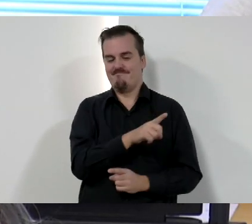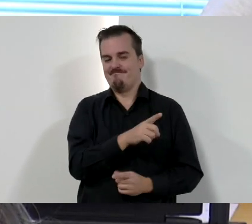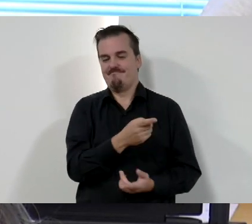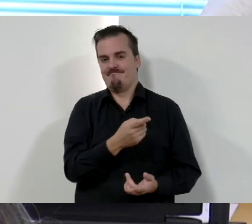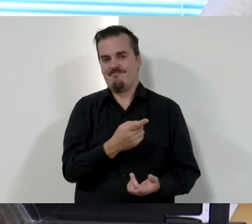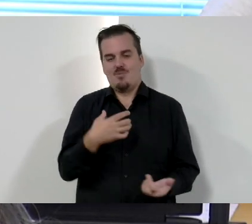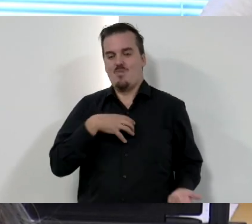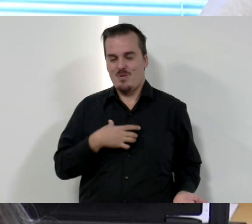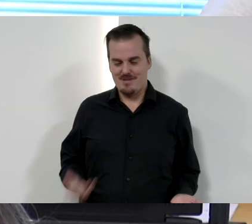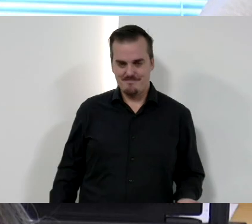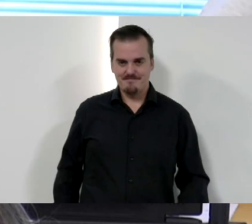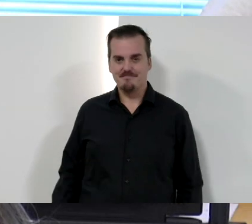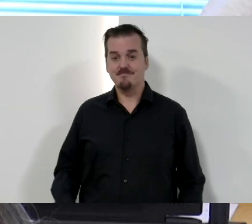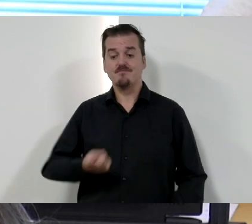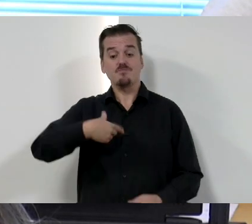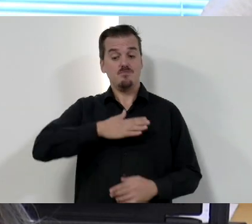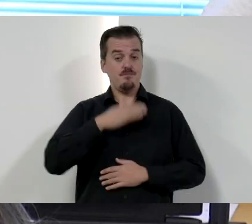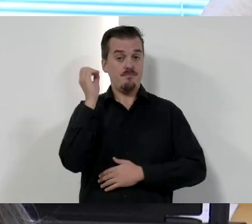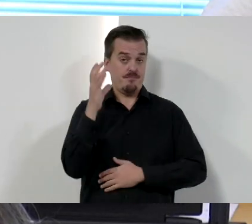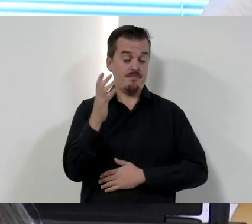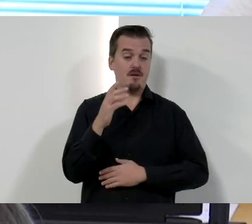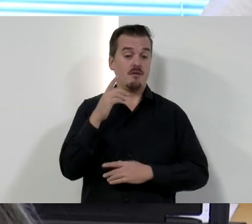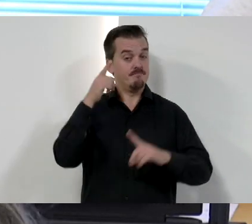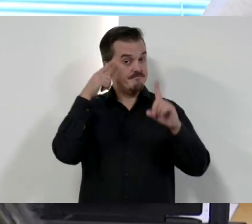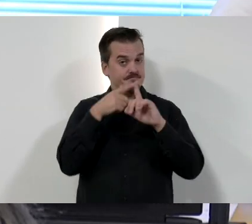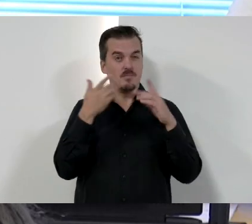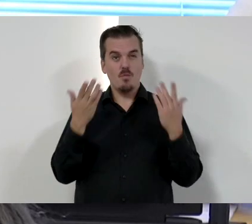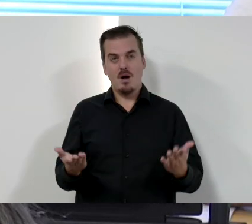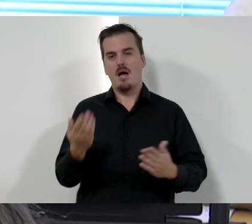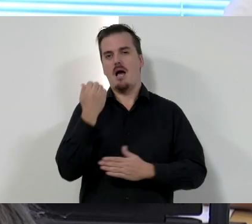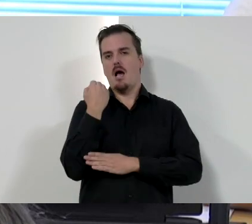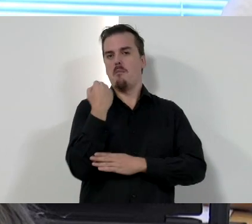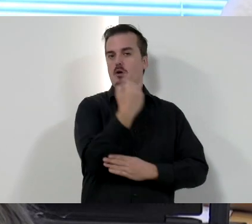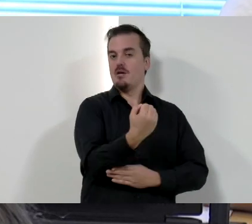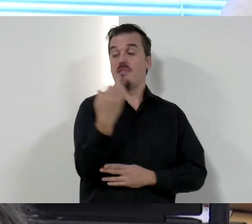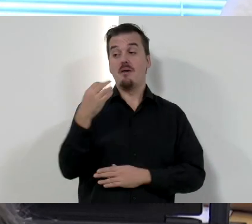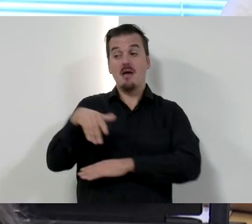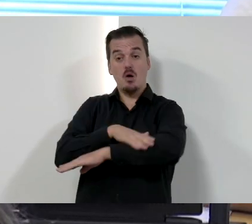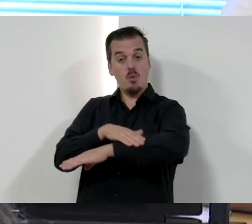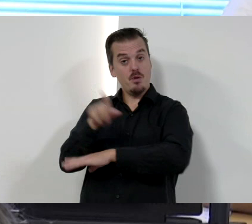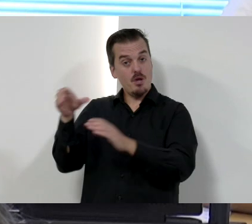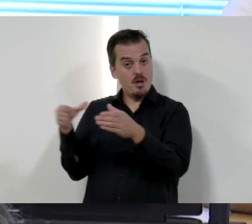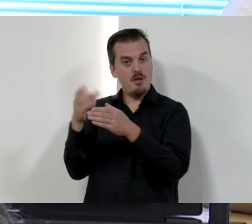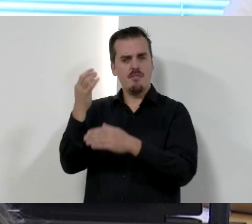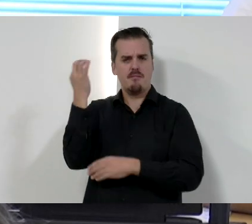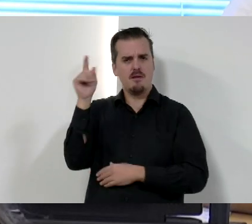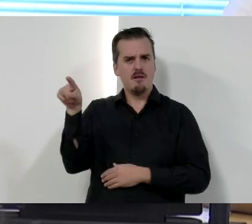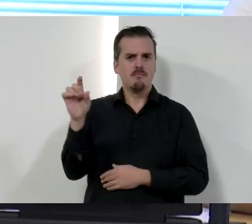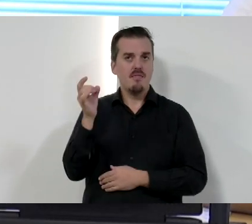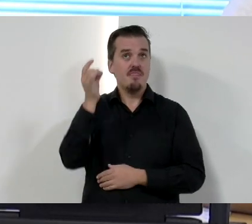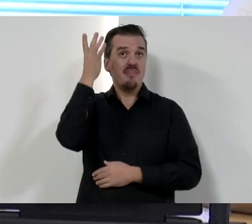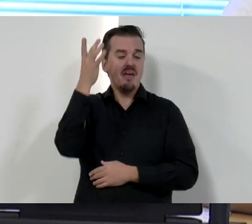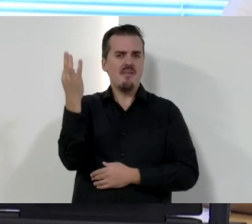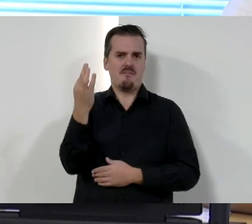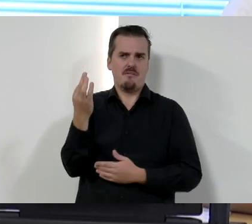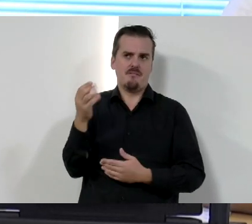para pues apoyar la idea de insistir al equipo de gobierno en que abran el debate de las ordenanzas